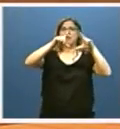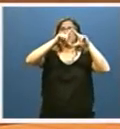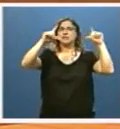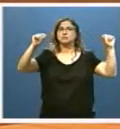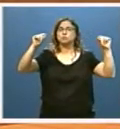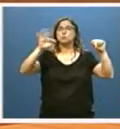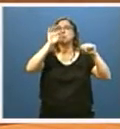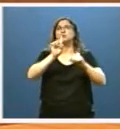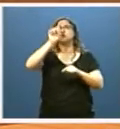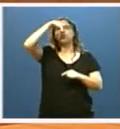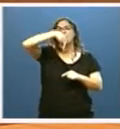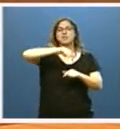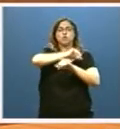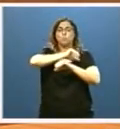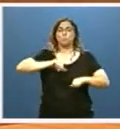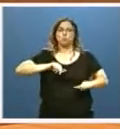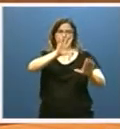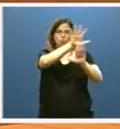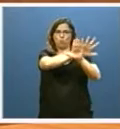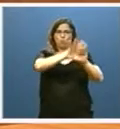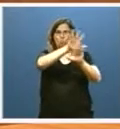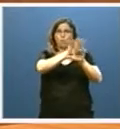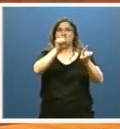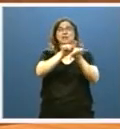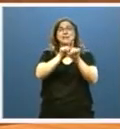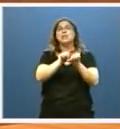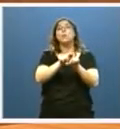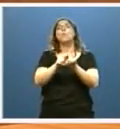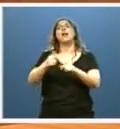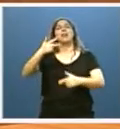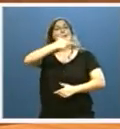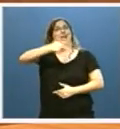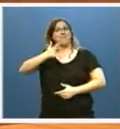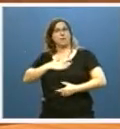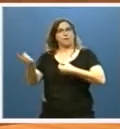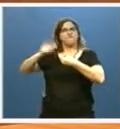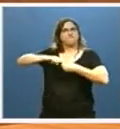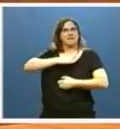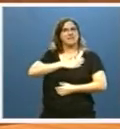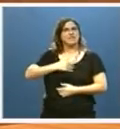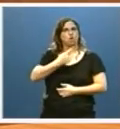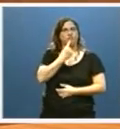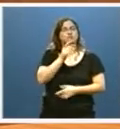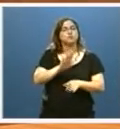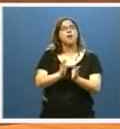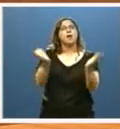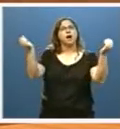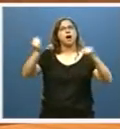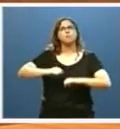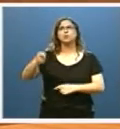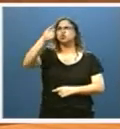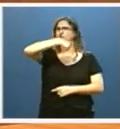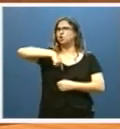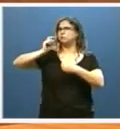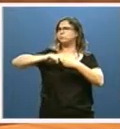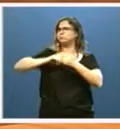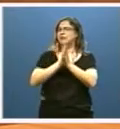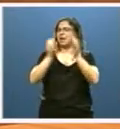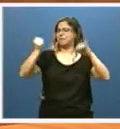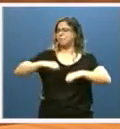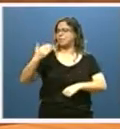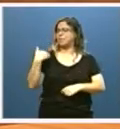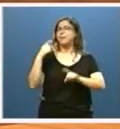las regiones norte y centro de portugal y a la que cantabria ha expresado su deseo de adherirse cabe destacar la aprobación por todos los socios en